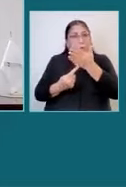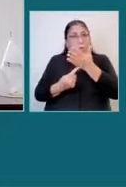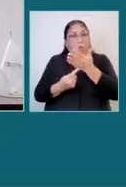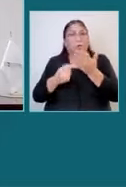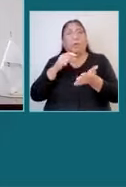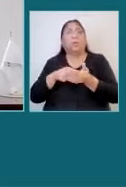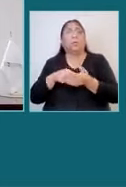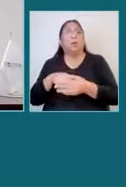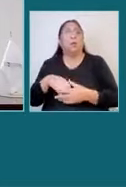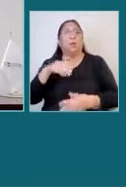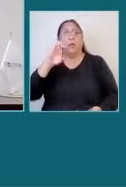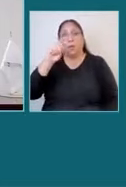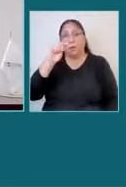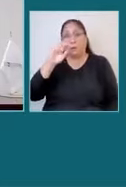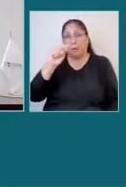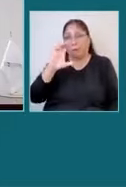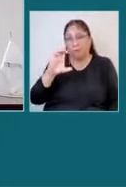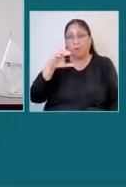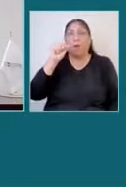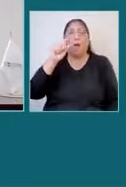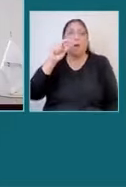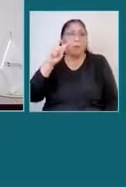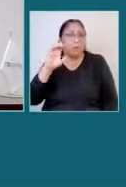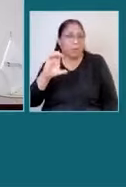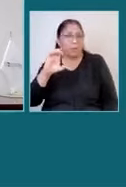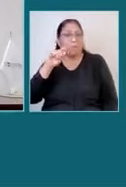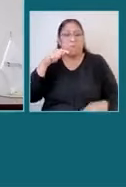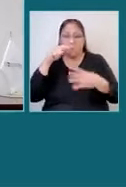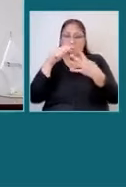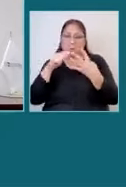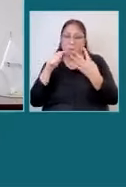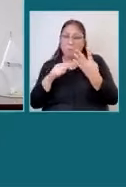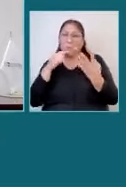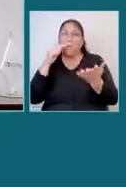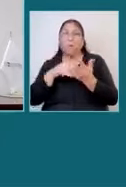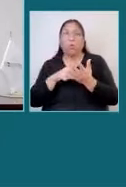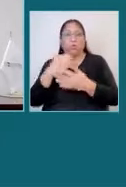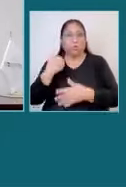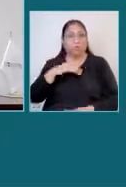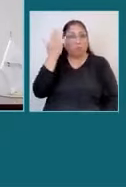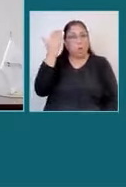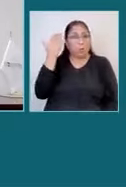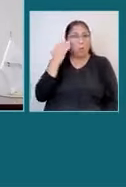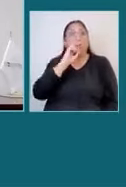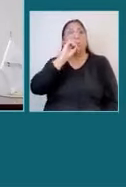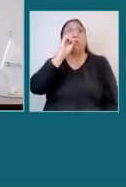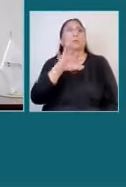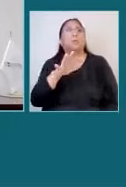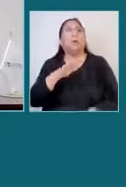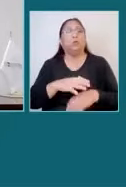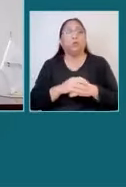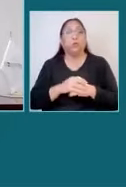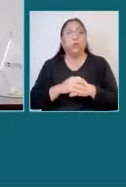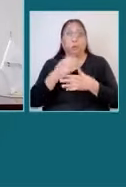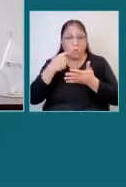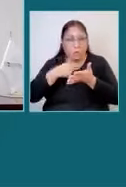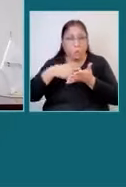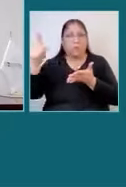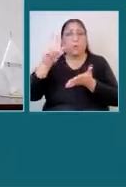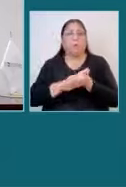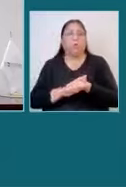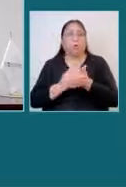en edtech, agritech e e-commerce. Nosotros, como tú mencionabas, bueno, lanzamos el Fondo